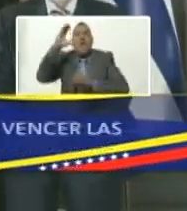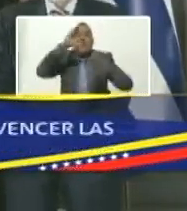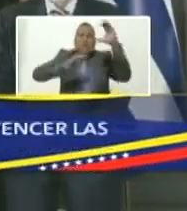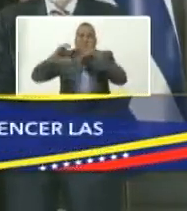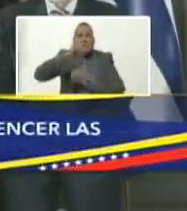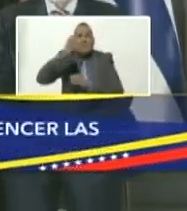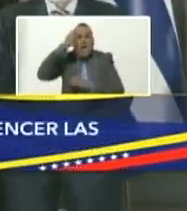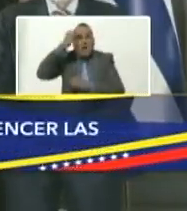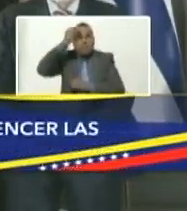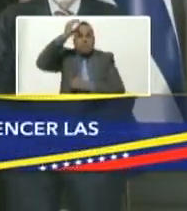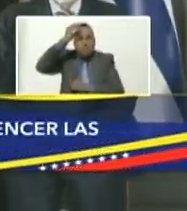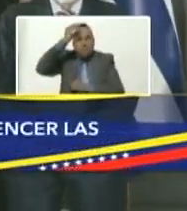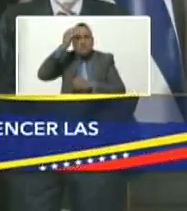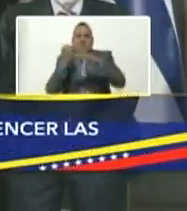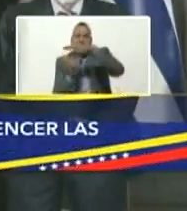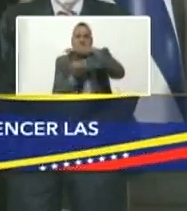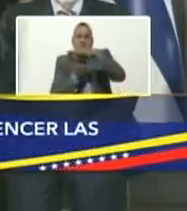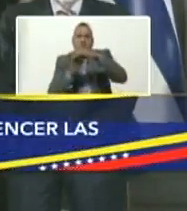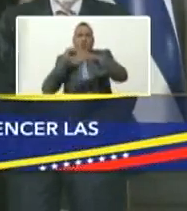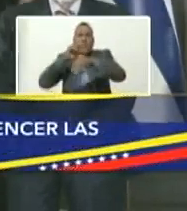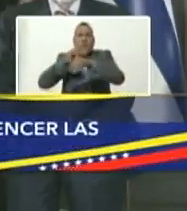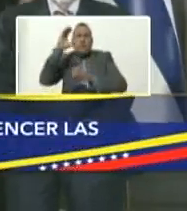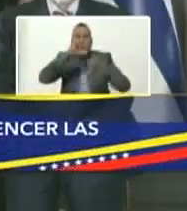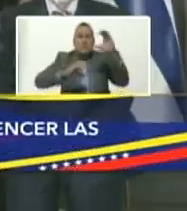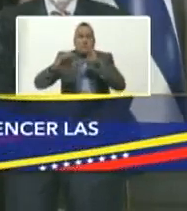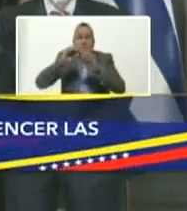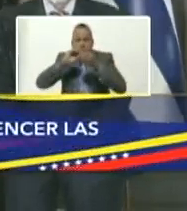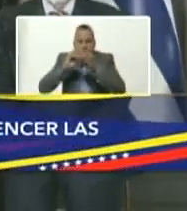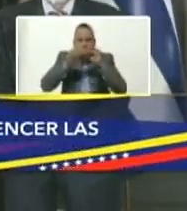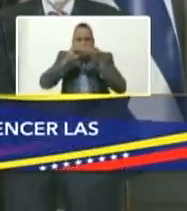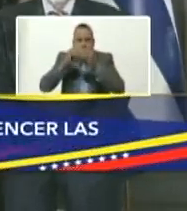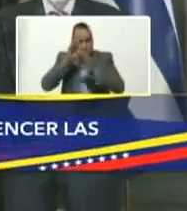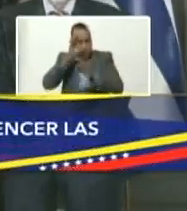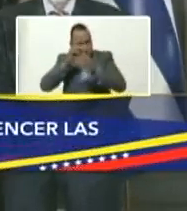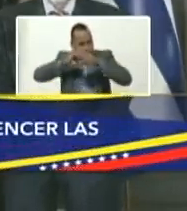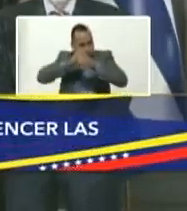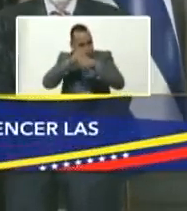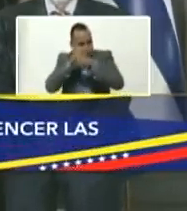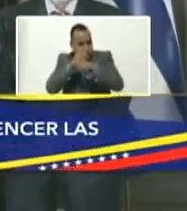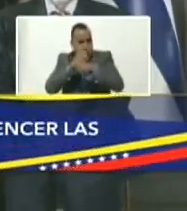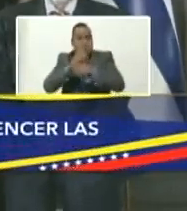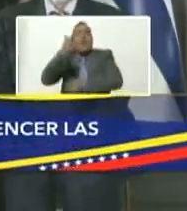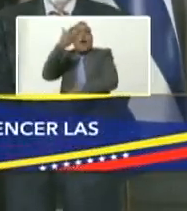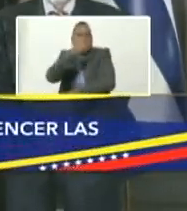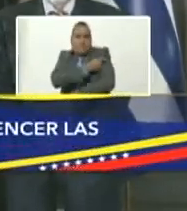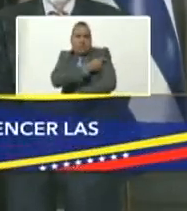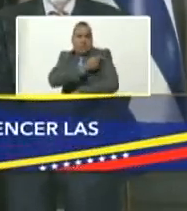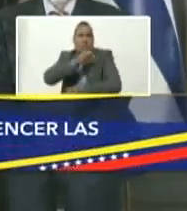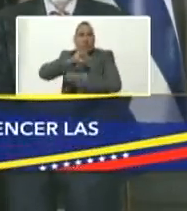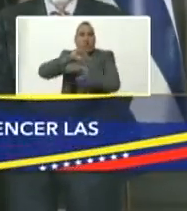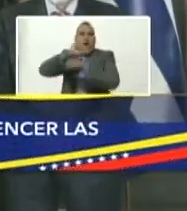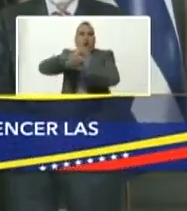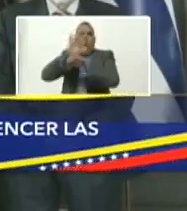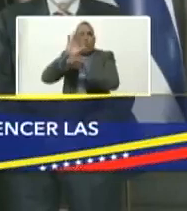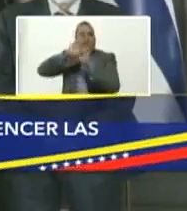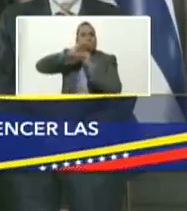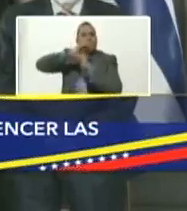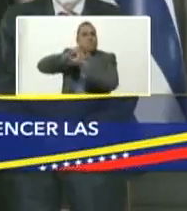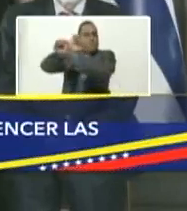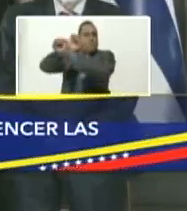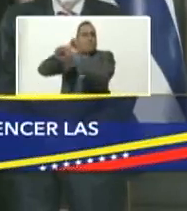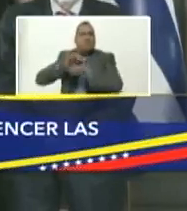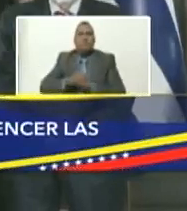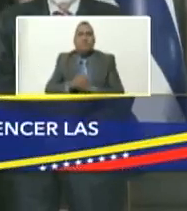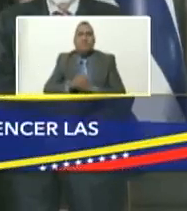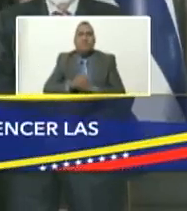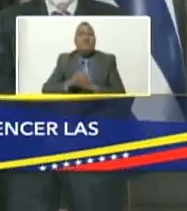conocimiento, sus instituciones científicas ha producido una vacuna contra el coronavirus. Ha producido